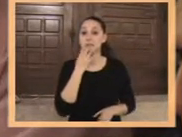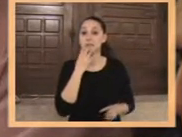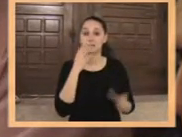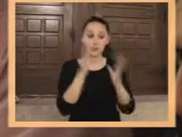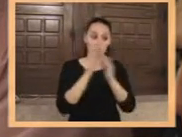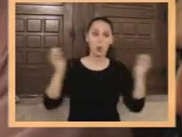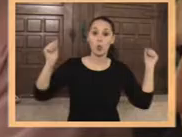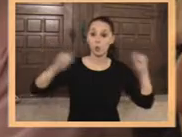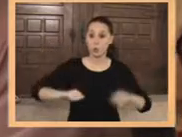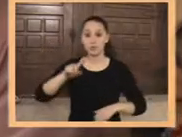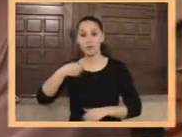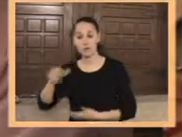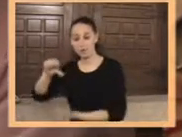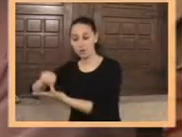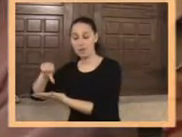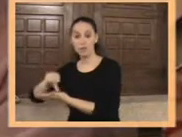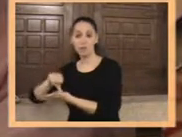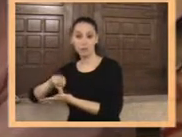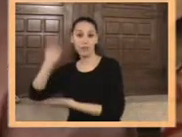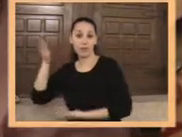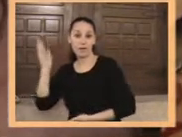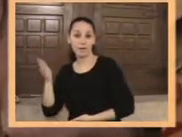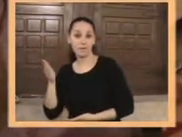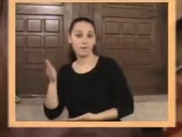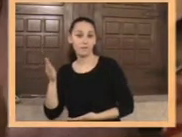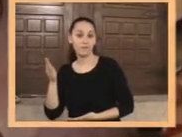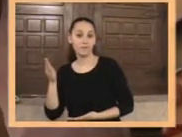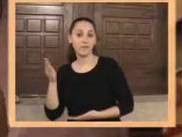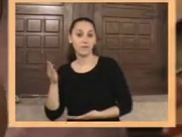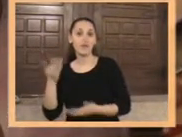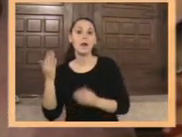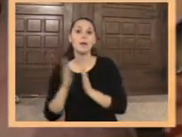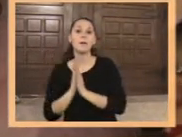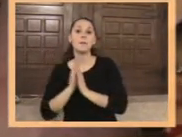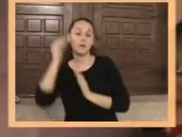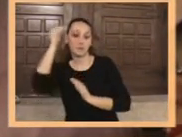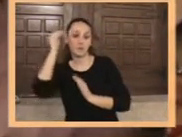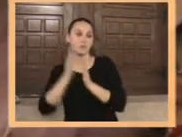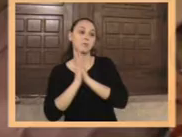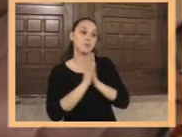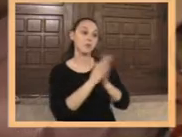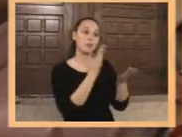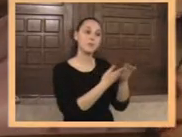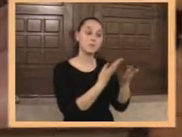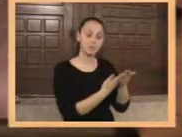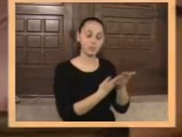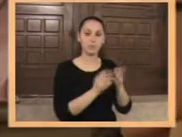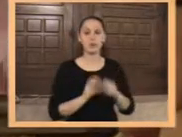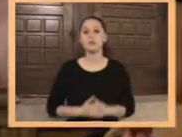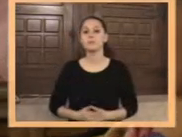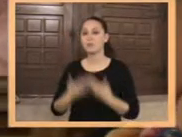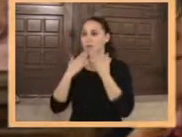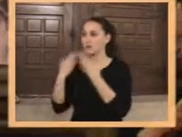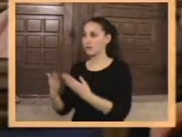que tomar una determinación, pero no antes. Por lo tanto, entendemos que no es motivo de la urgencia. Muchas gracias, señor alcalde. Muy bien. ¿A